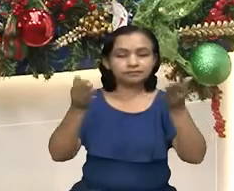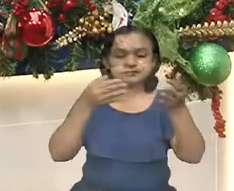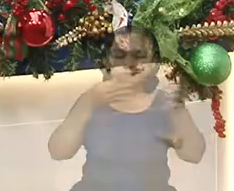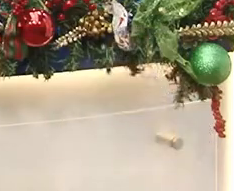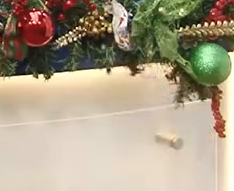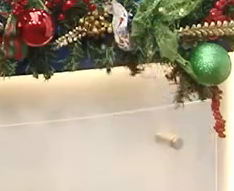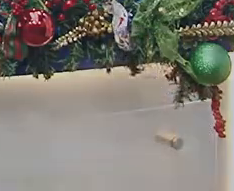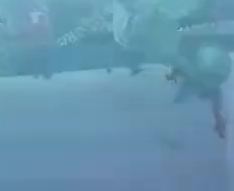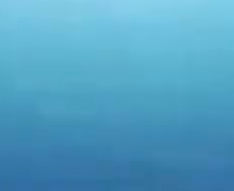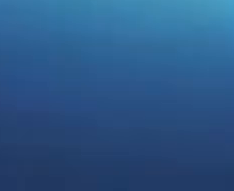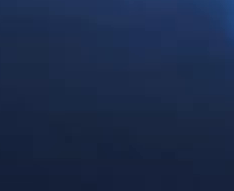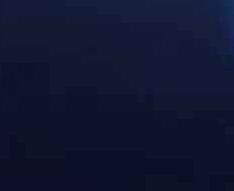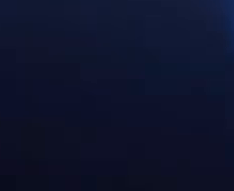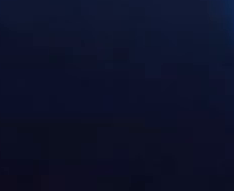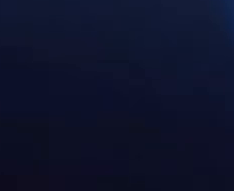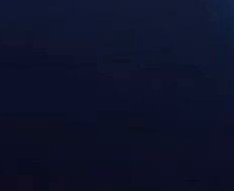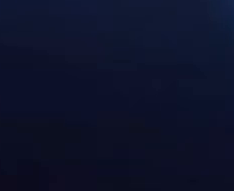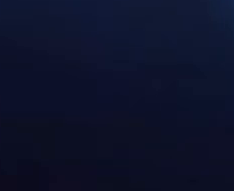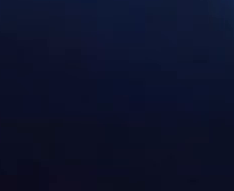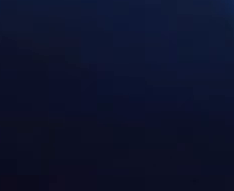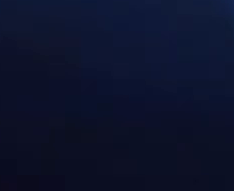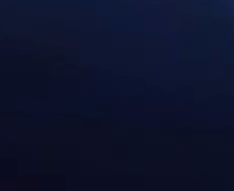detalles.